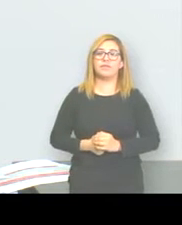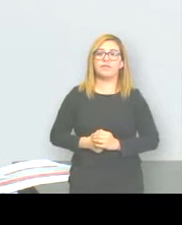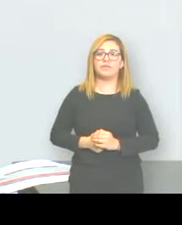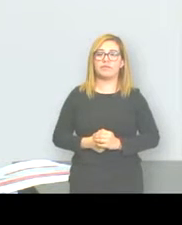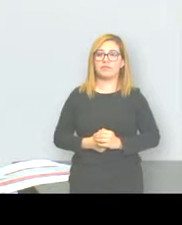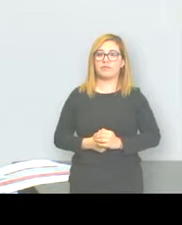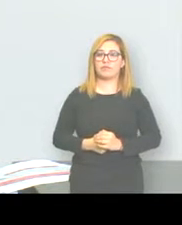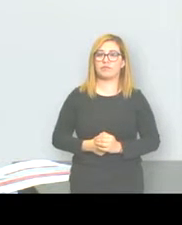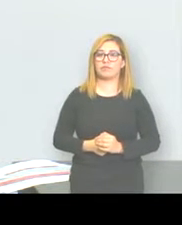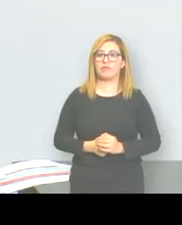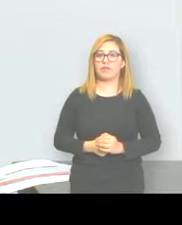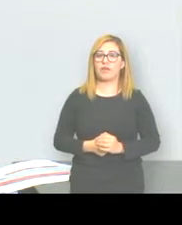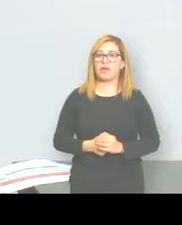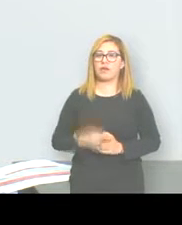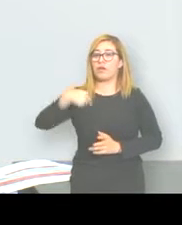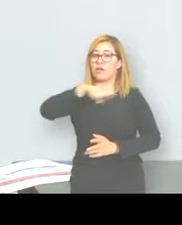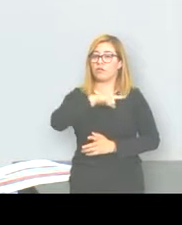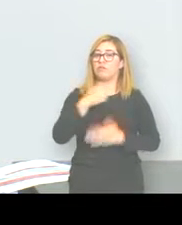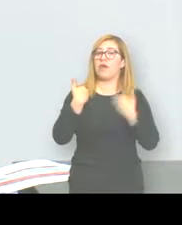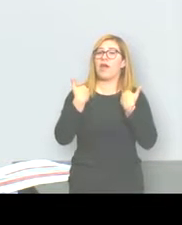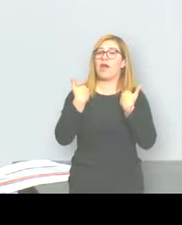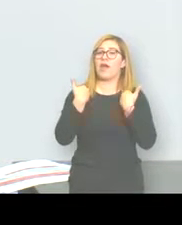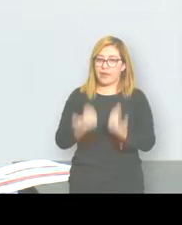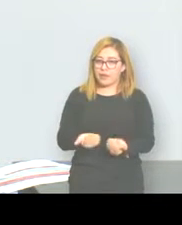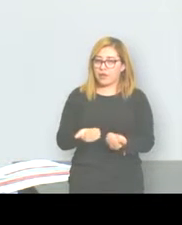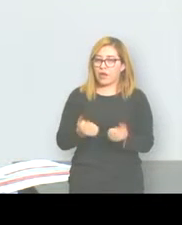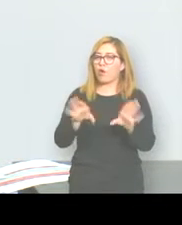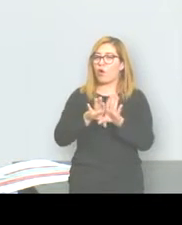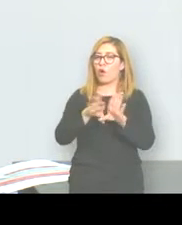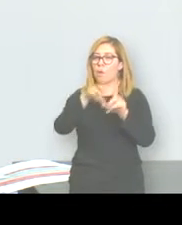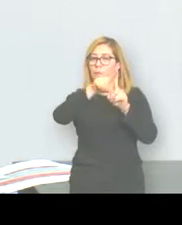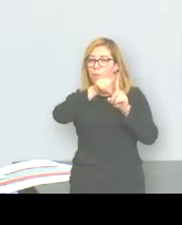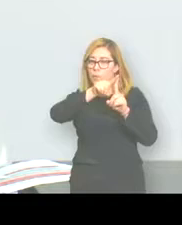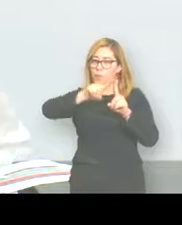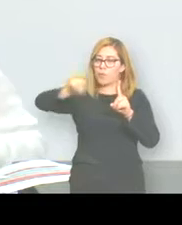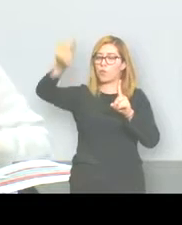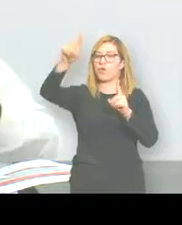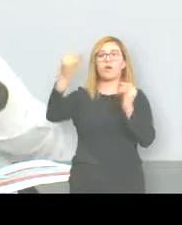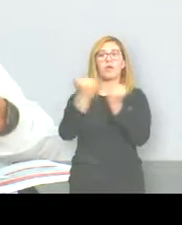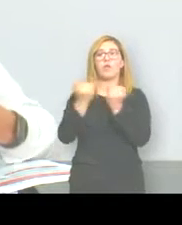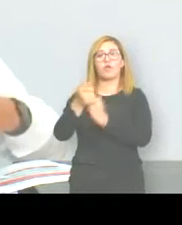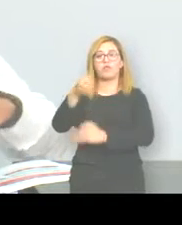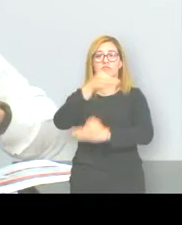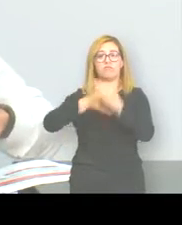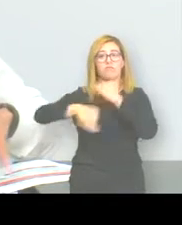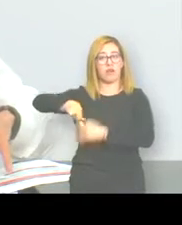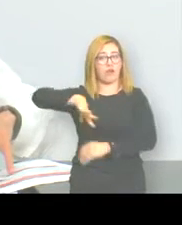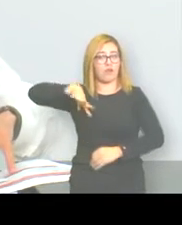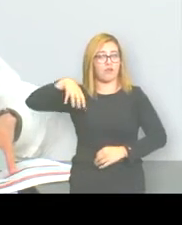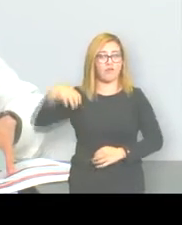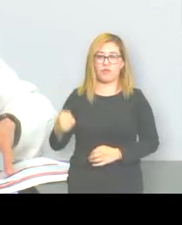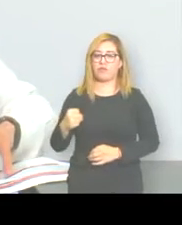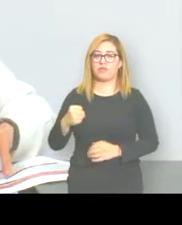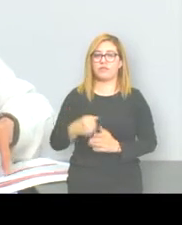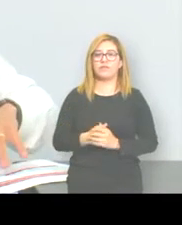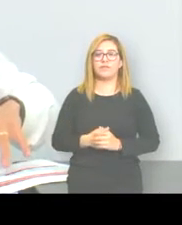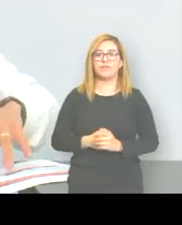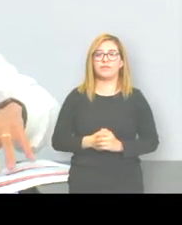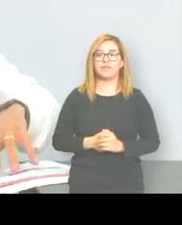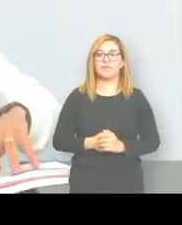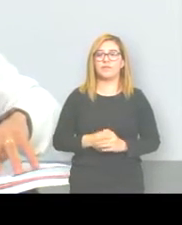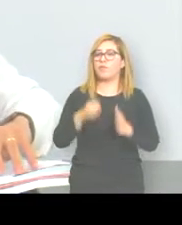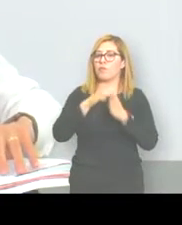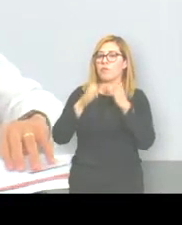263. Entonces, bueno, tenemos que estar claros de la tendencia y también de los esfuerzos que ello implica cuando estamos viendo